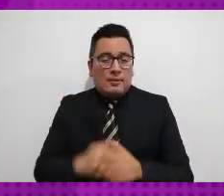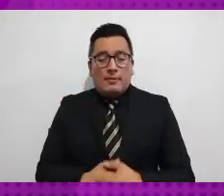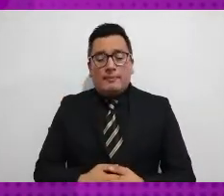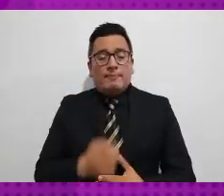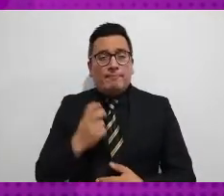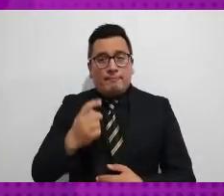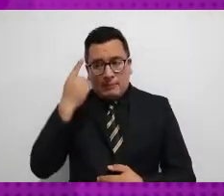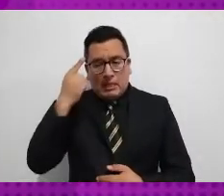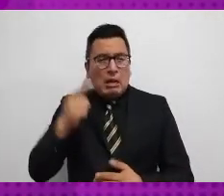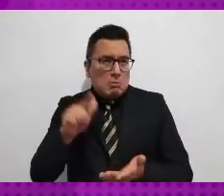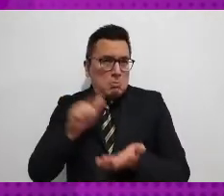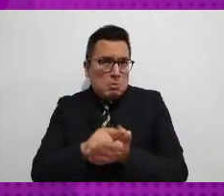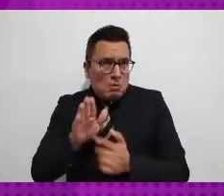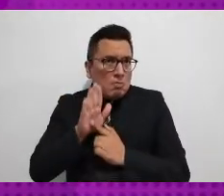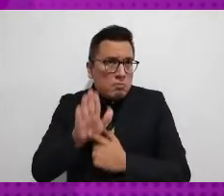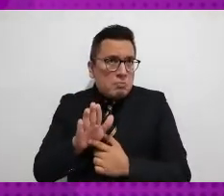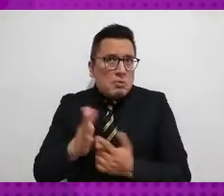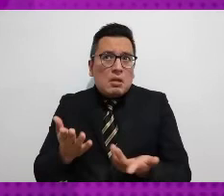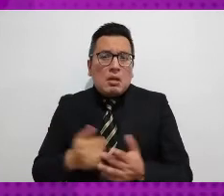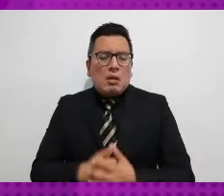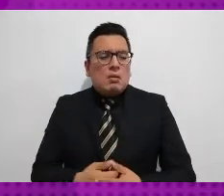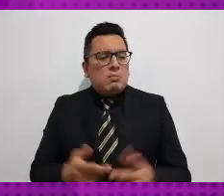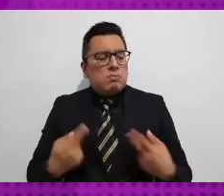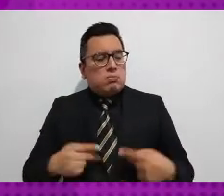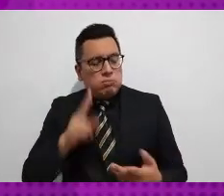es legal, hay menos